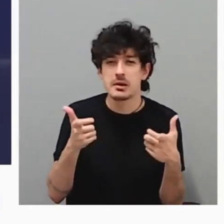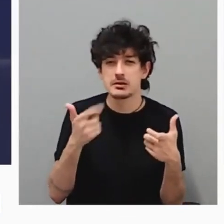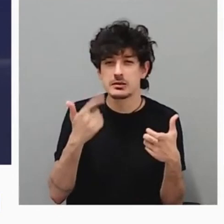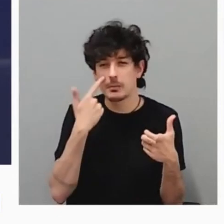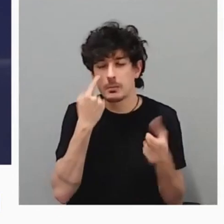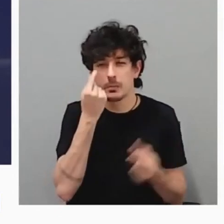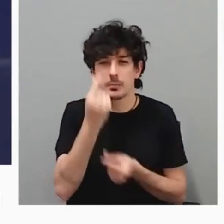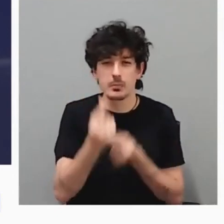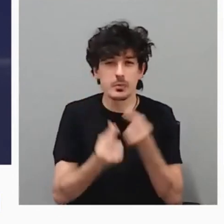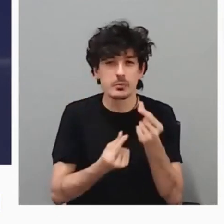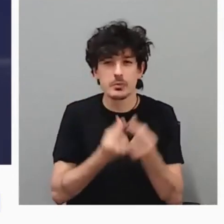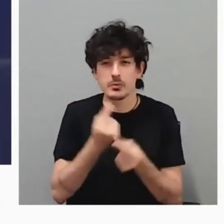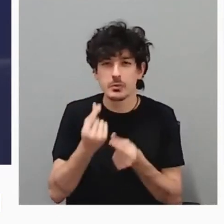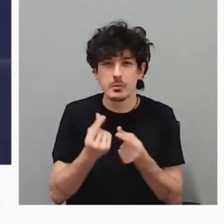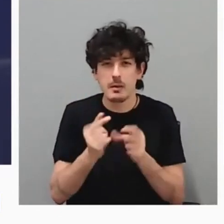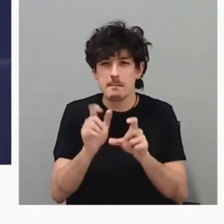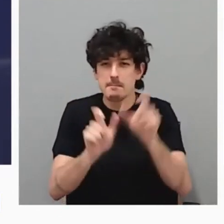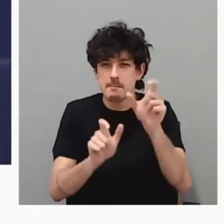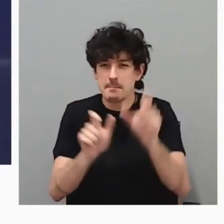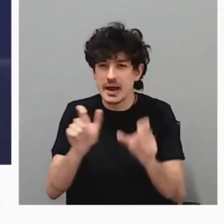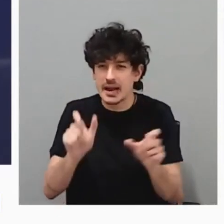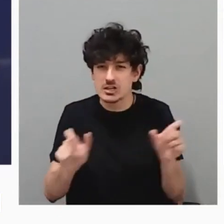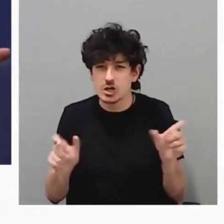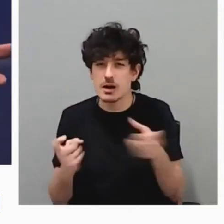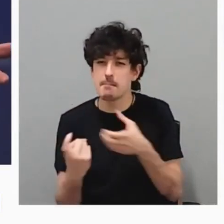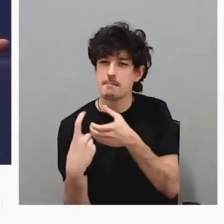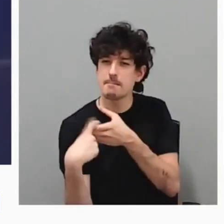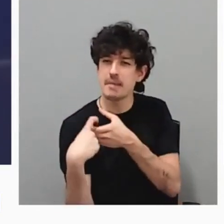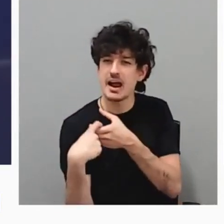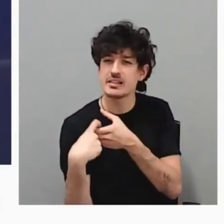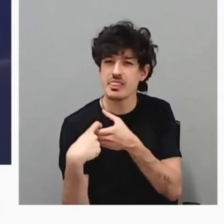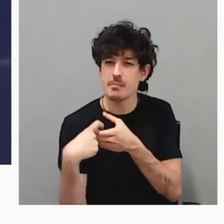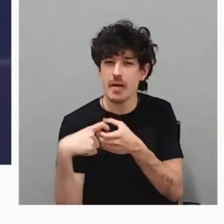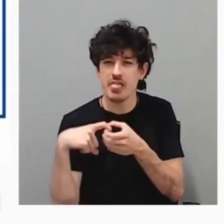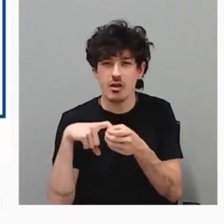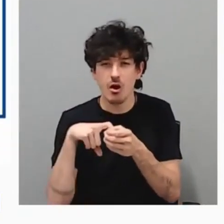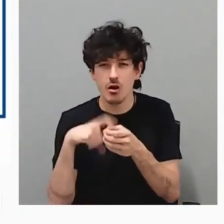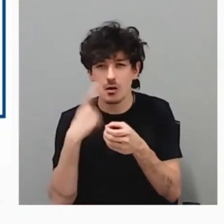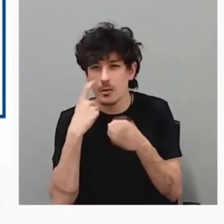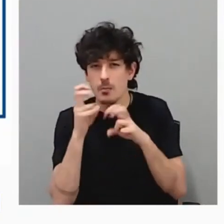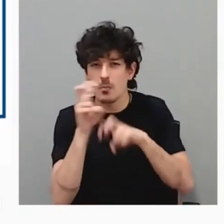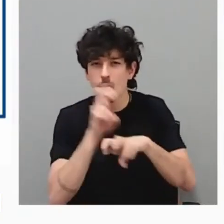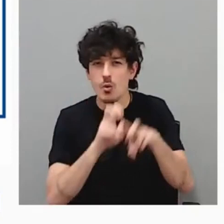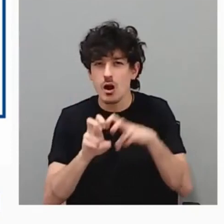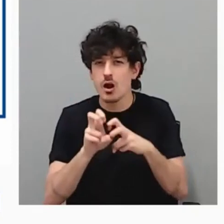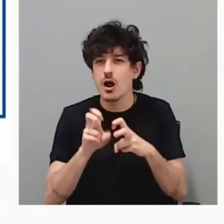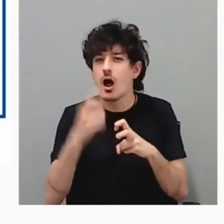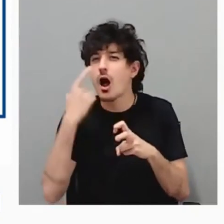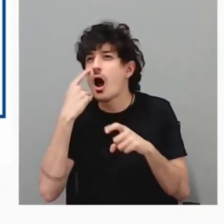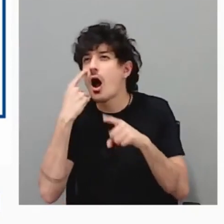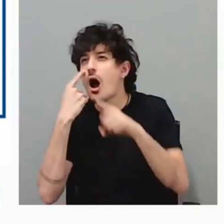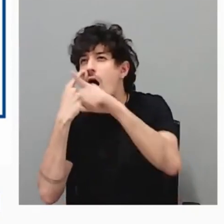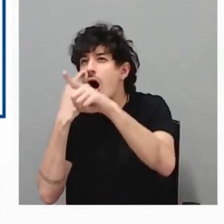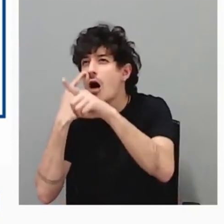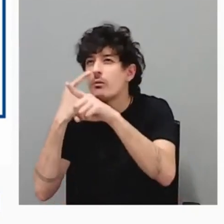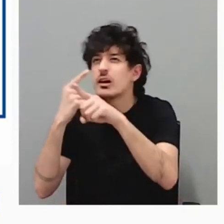la que ha participado en ellas y buscando también, lógicamente, lo que hacen otros, lo que hacen los mejores, para intentar adaptarlo a nuestro espacio,